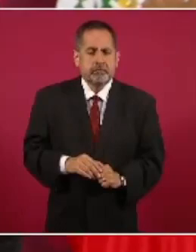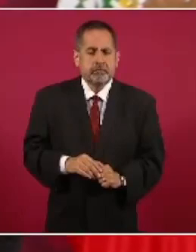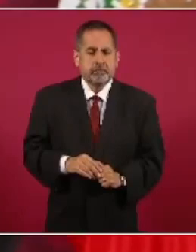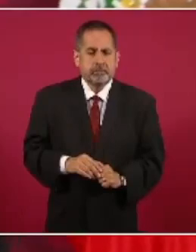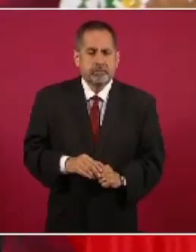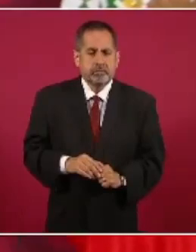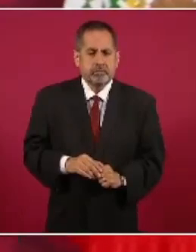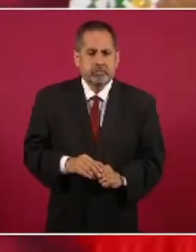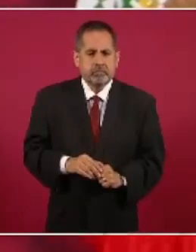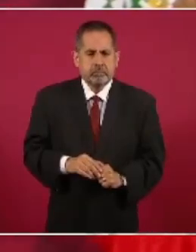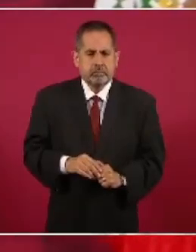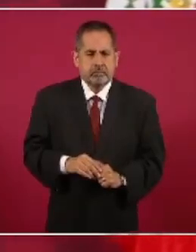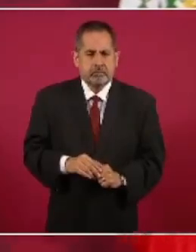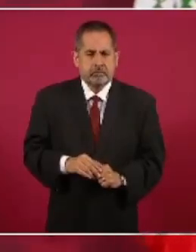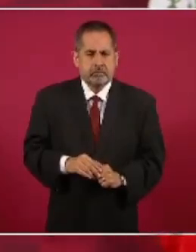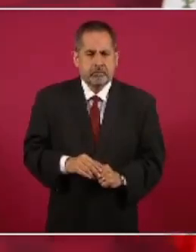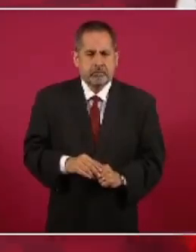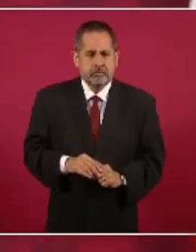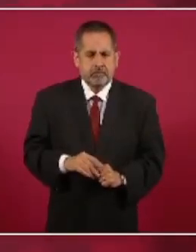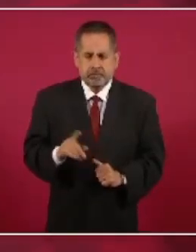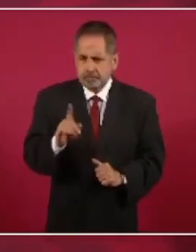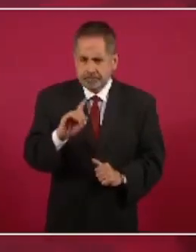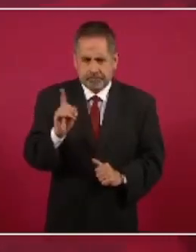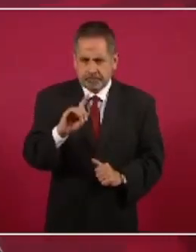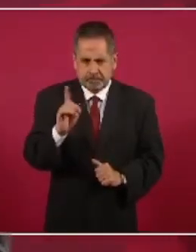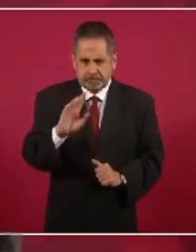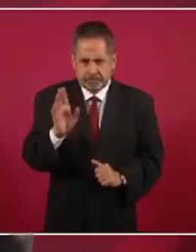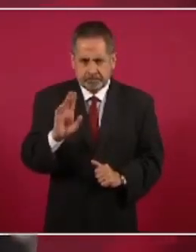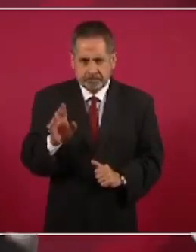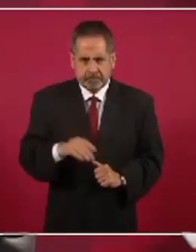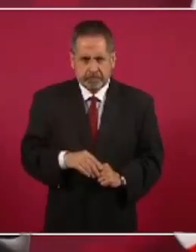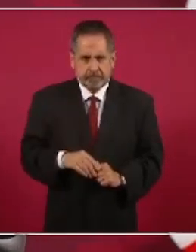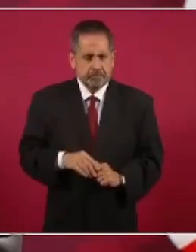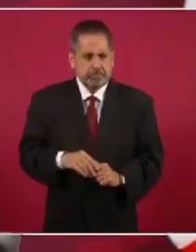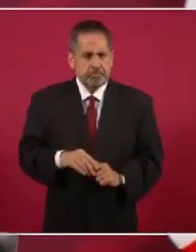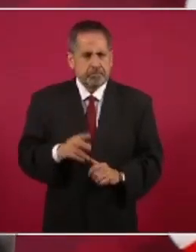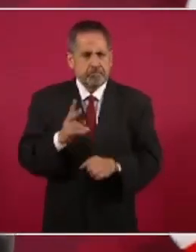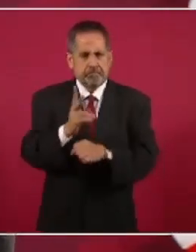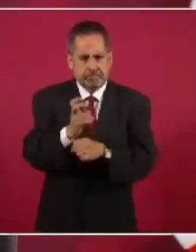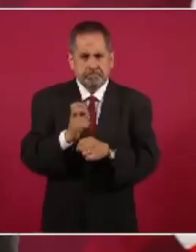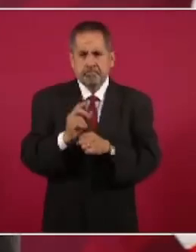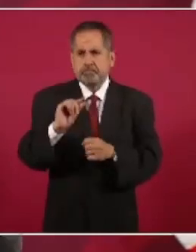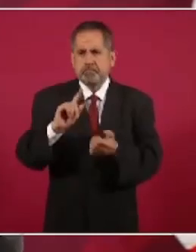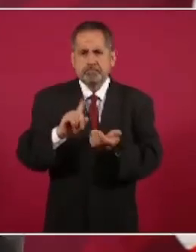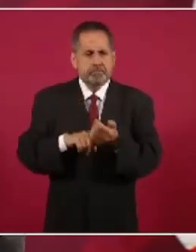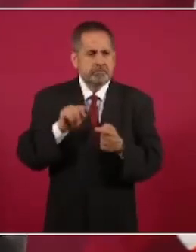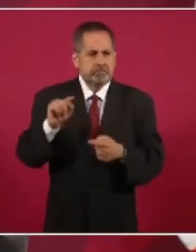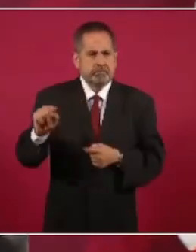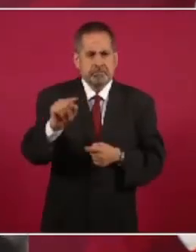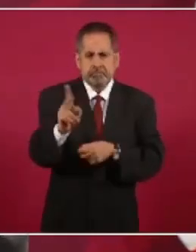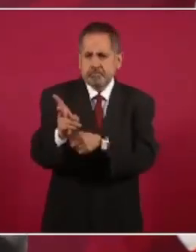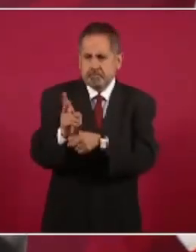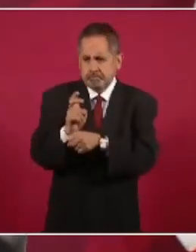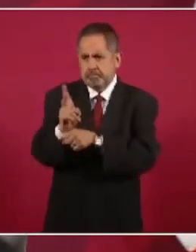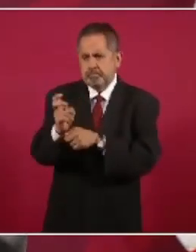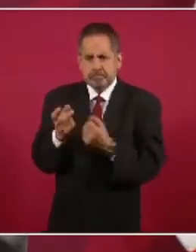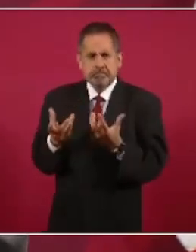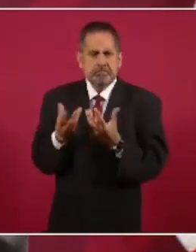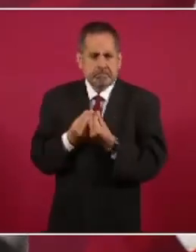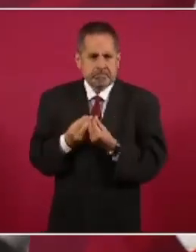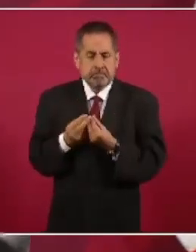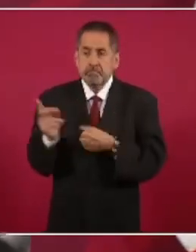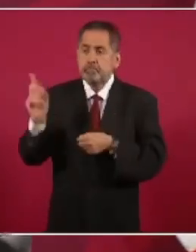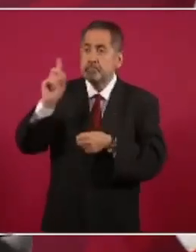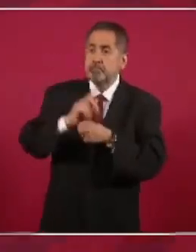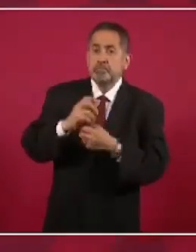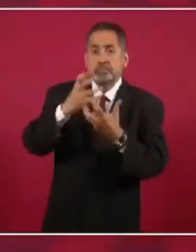No, no, nada más. Sí, los invitados, sí voy a estar con ellos después del grito.